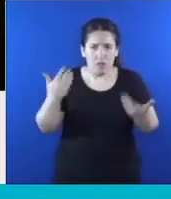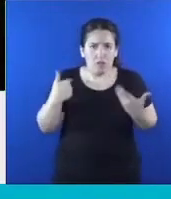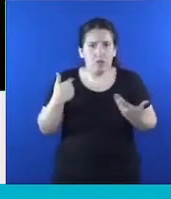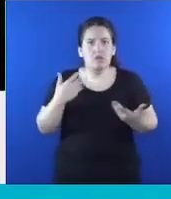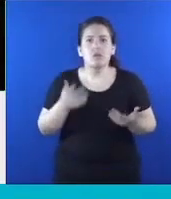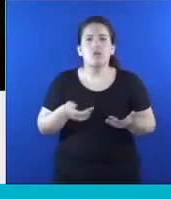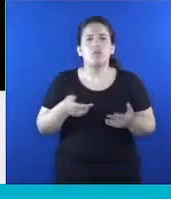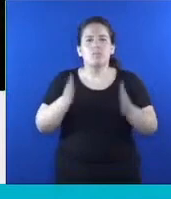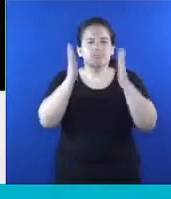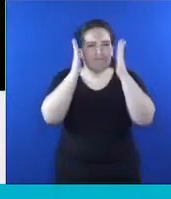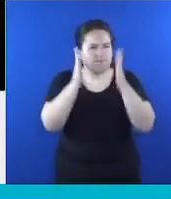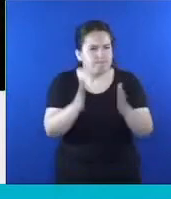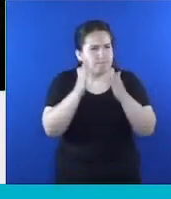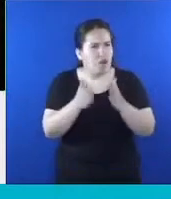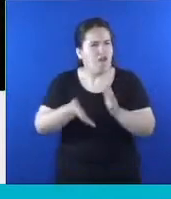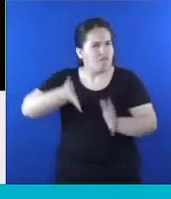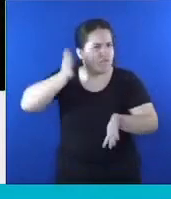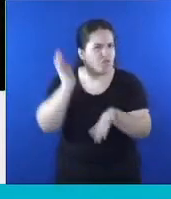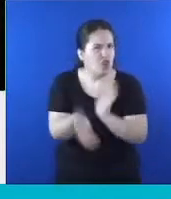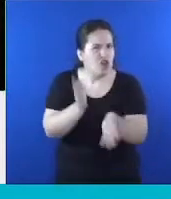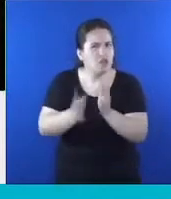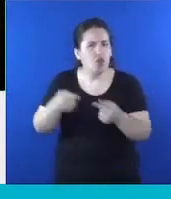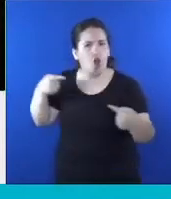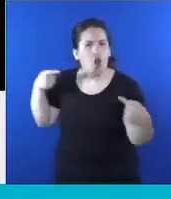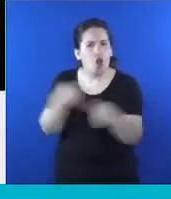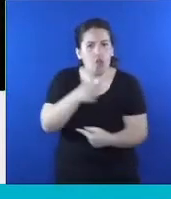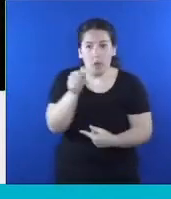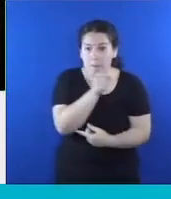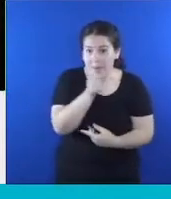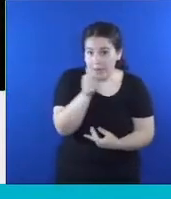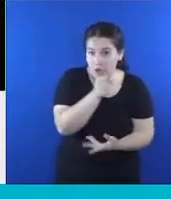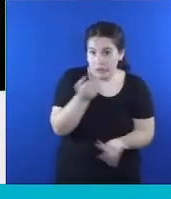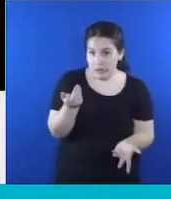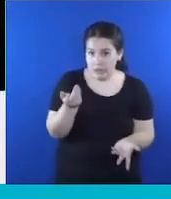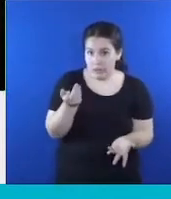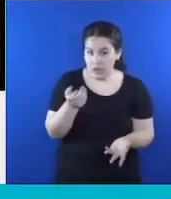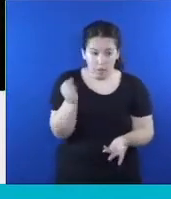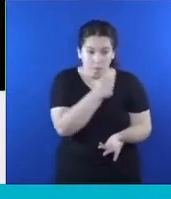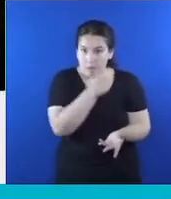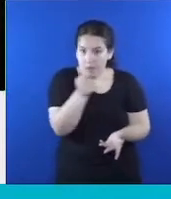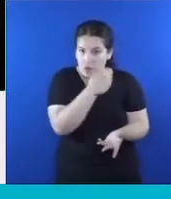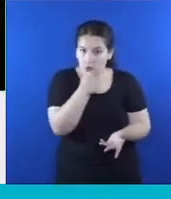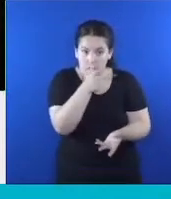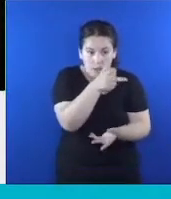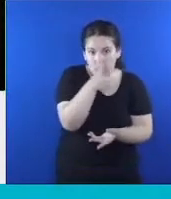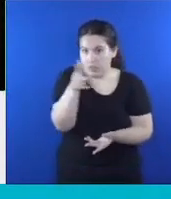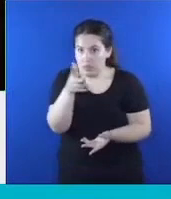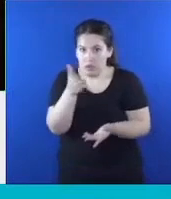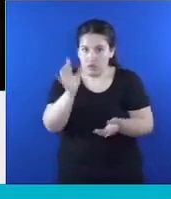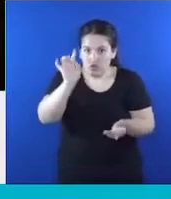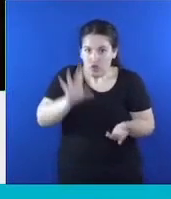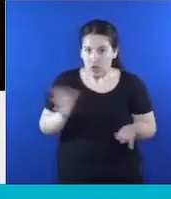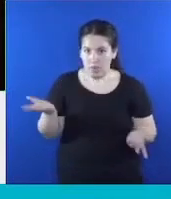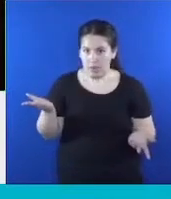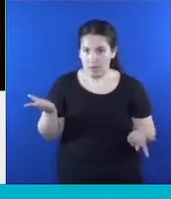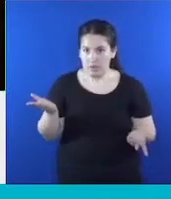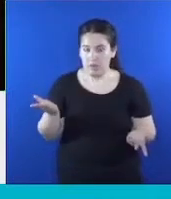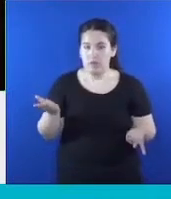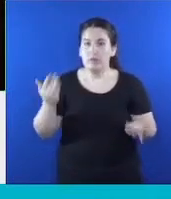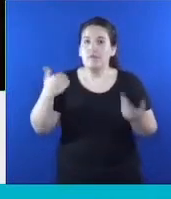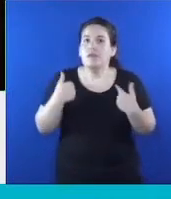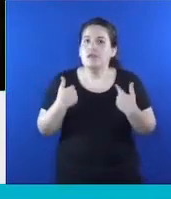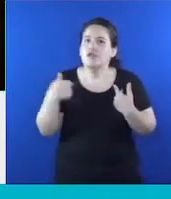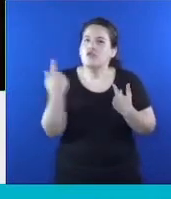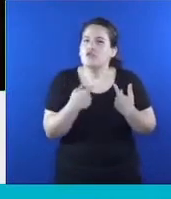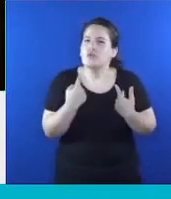un hincapié también muy violento sobre los periodistas sobre los trabajadores de prensa que estaban cubriendo esos esos acontecimientos Y en este punto